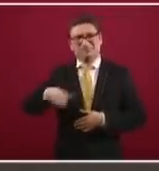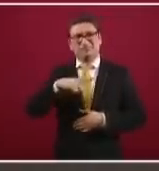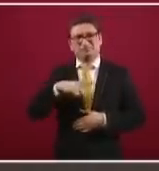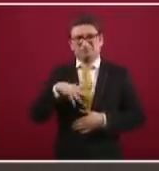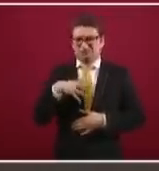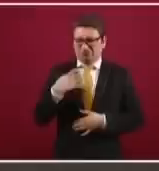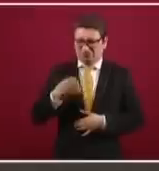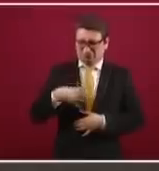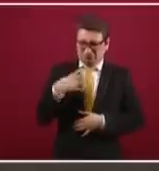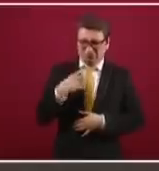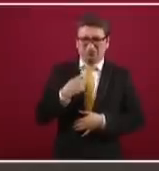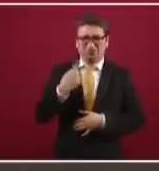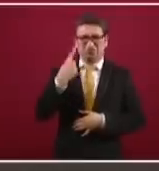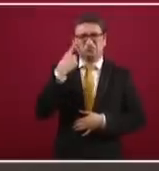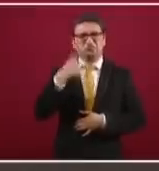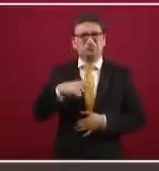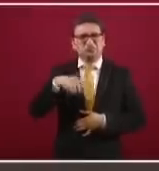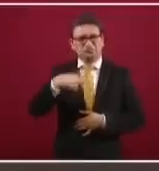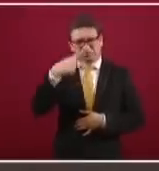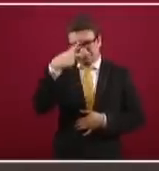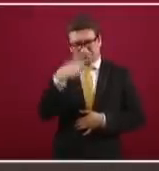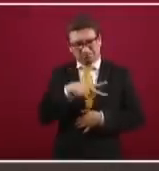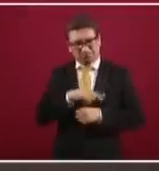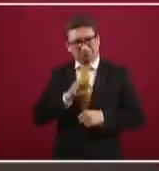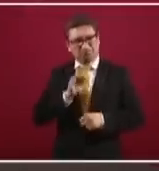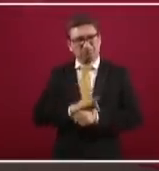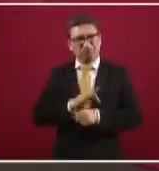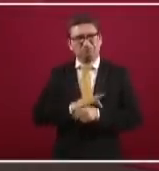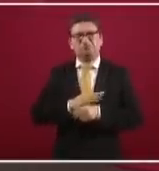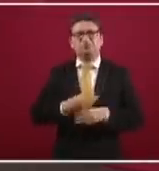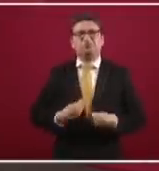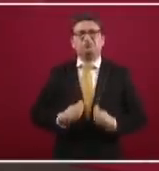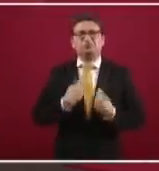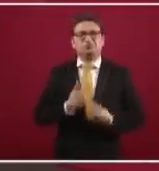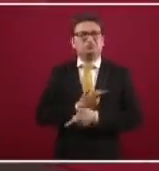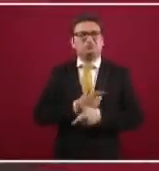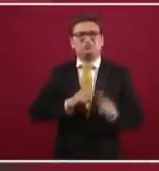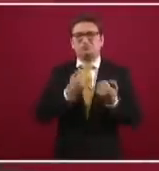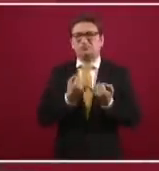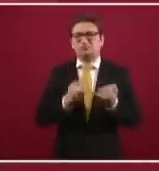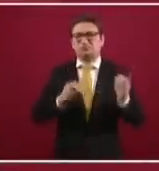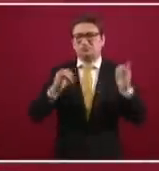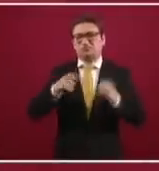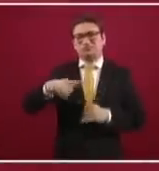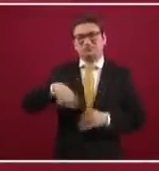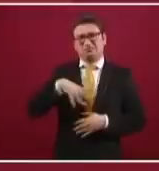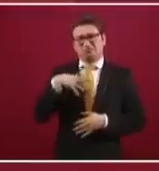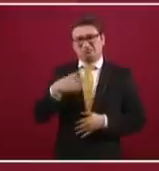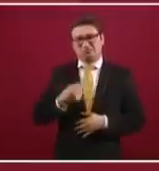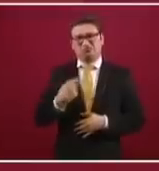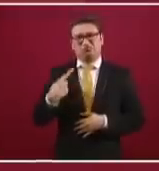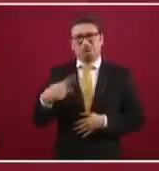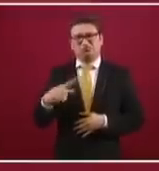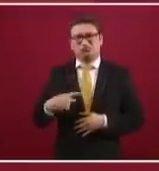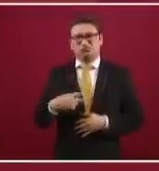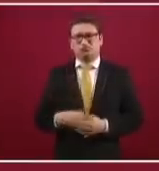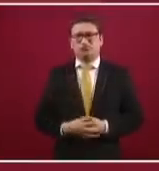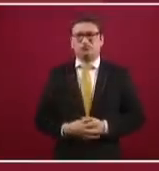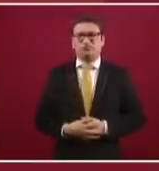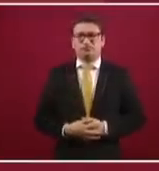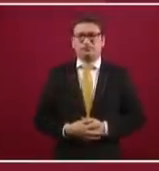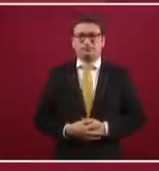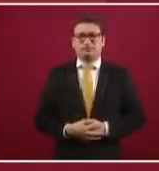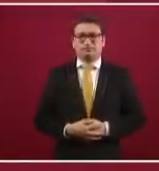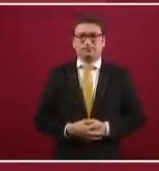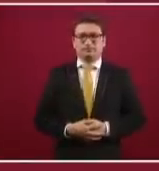para que México fuese un país libre, independiente, soberano.